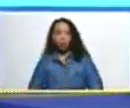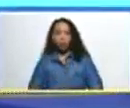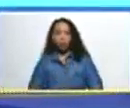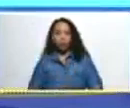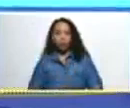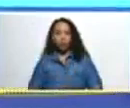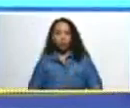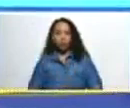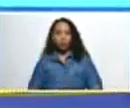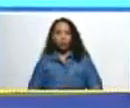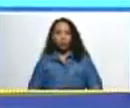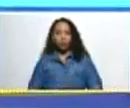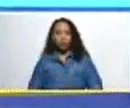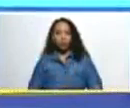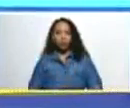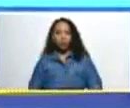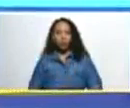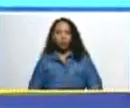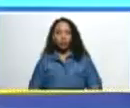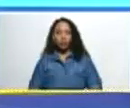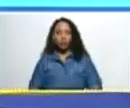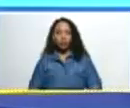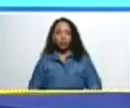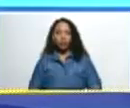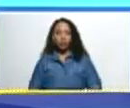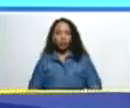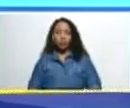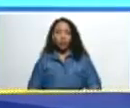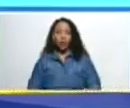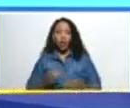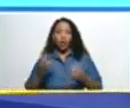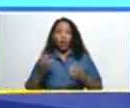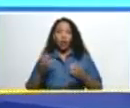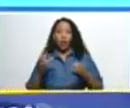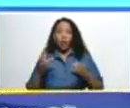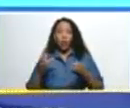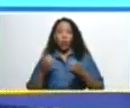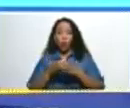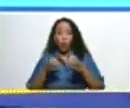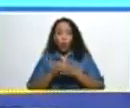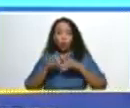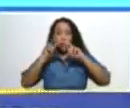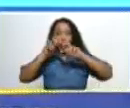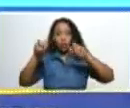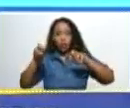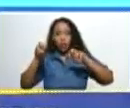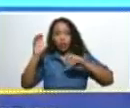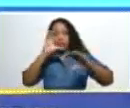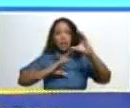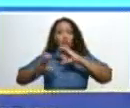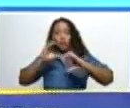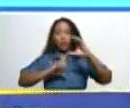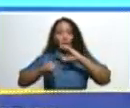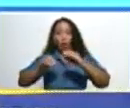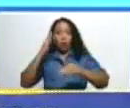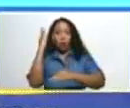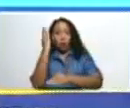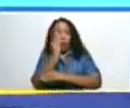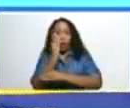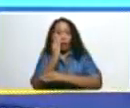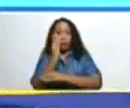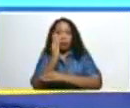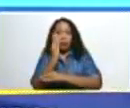6CPC, el Cuerpo de Investigaciones Científicos, Penales y Criminalísticas de